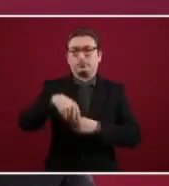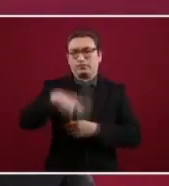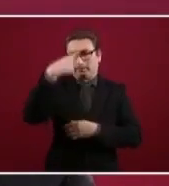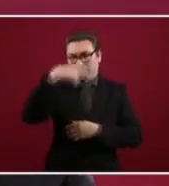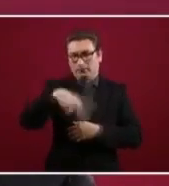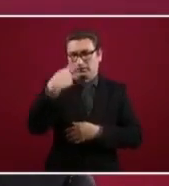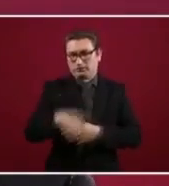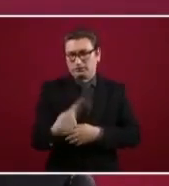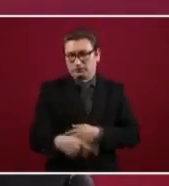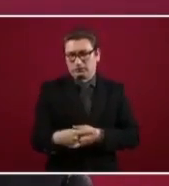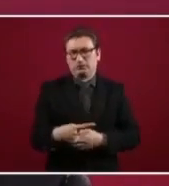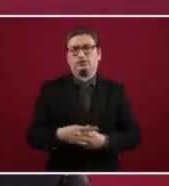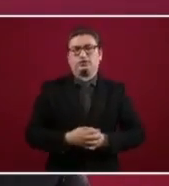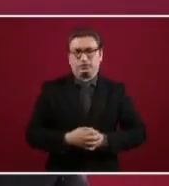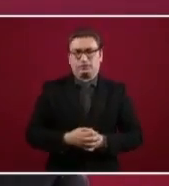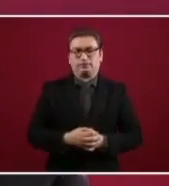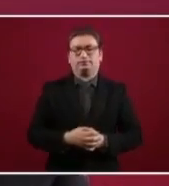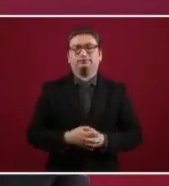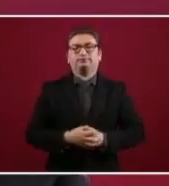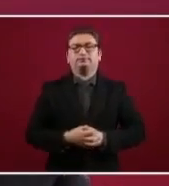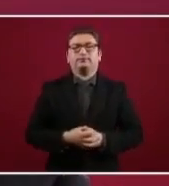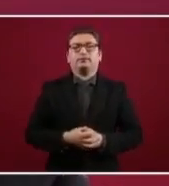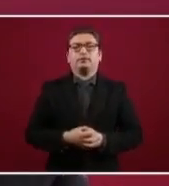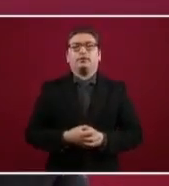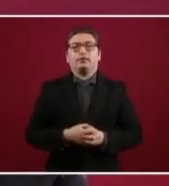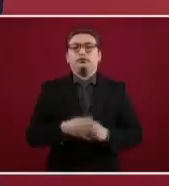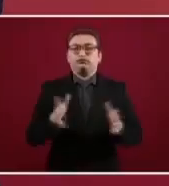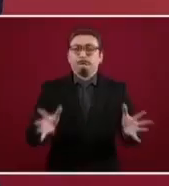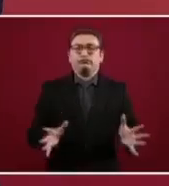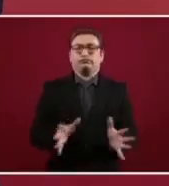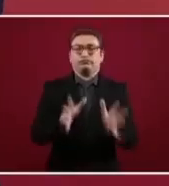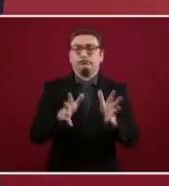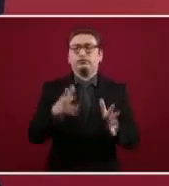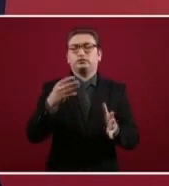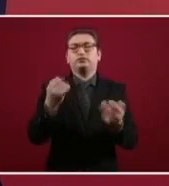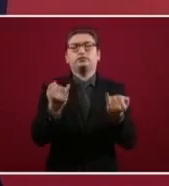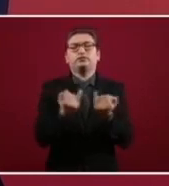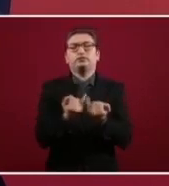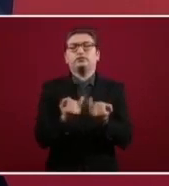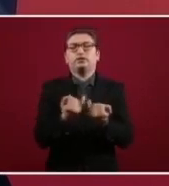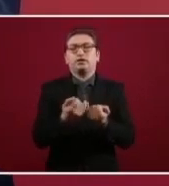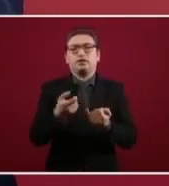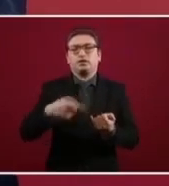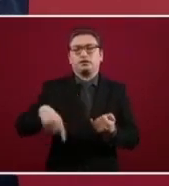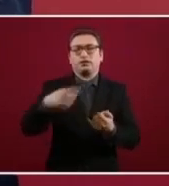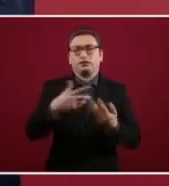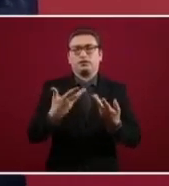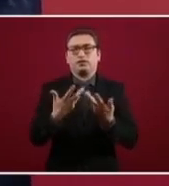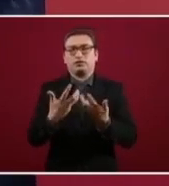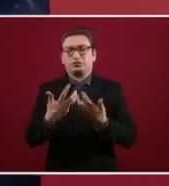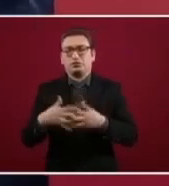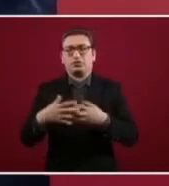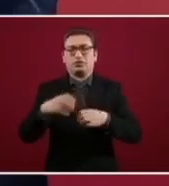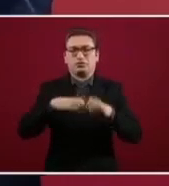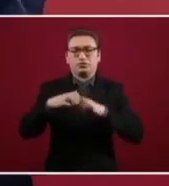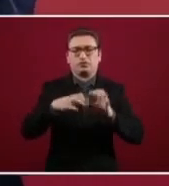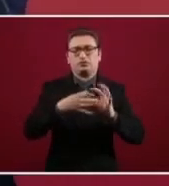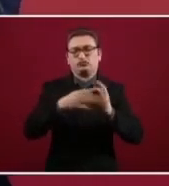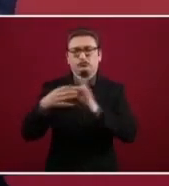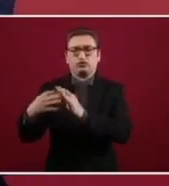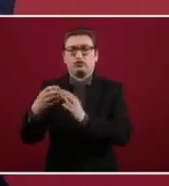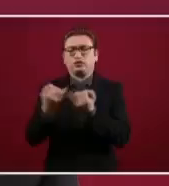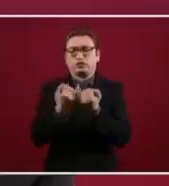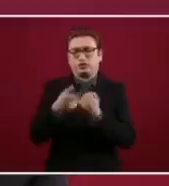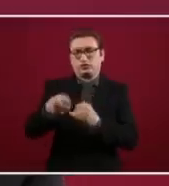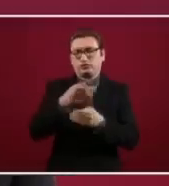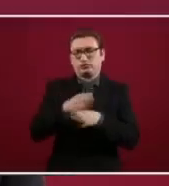con mayor contenido nacional se promueve la integración y fortalecimiento de las cadenas de valor y abra oportunidades